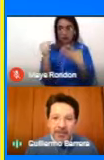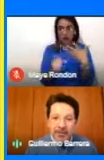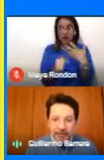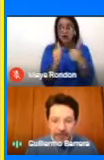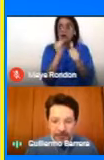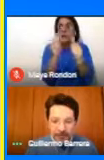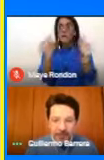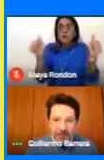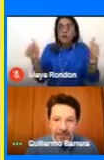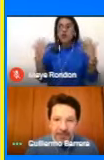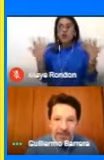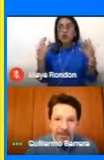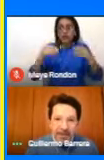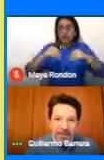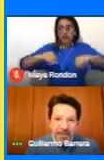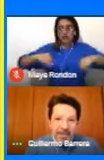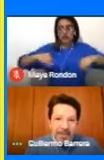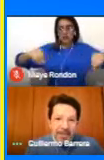en el territorio.